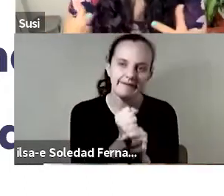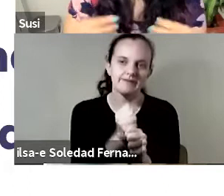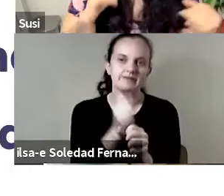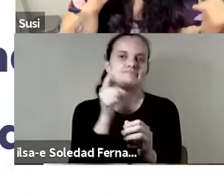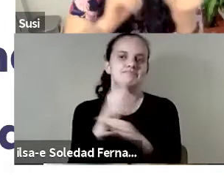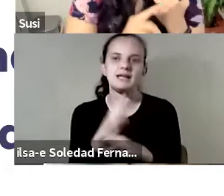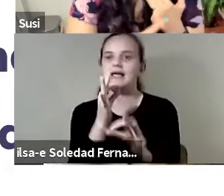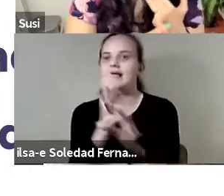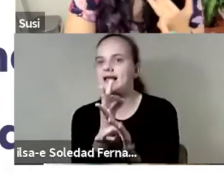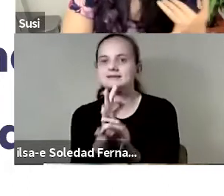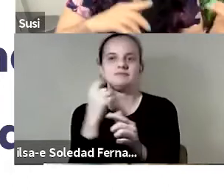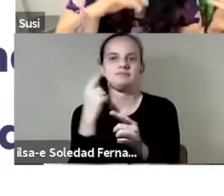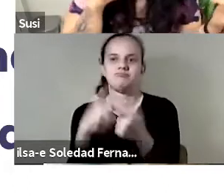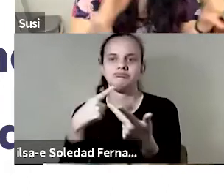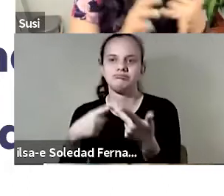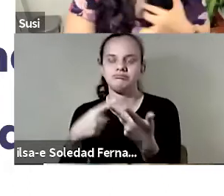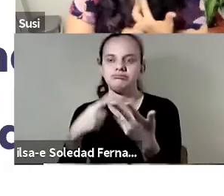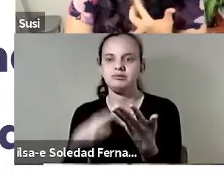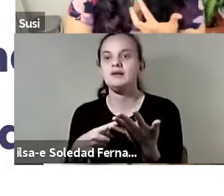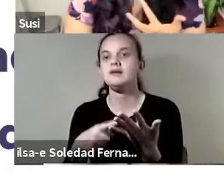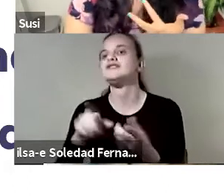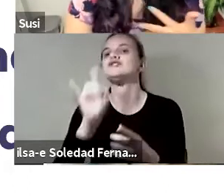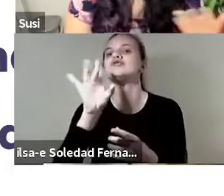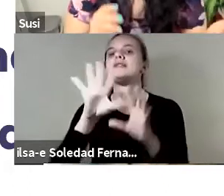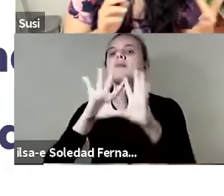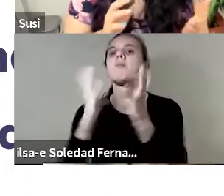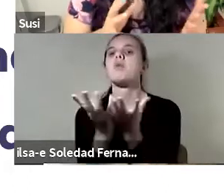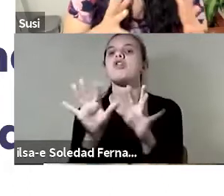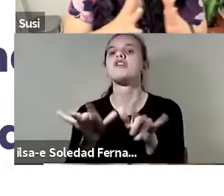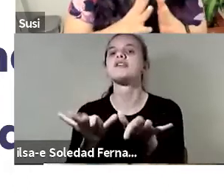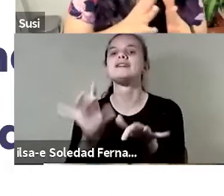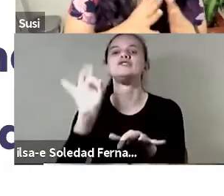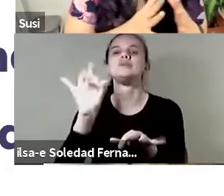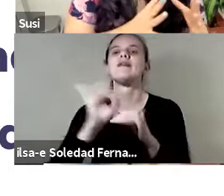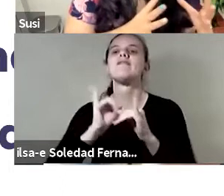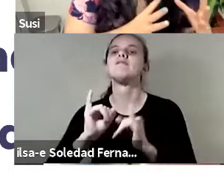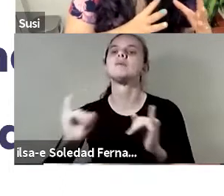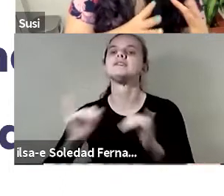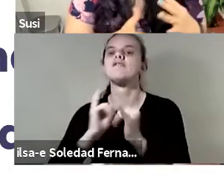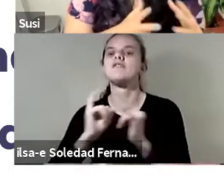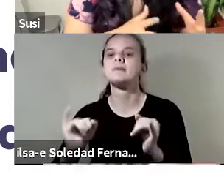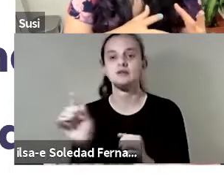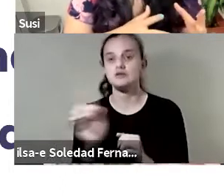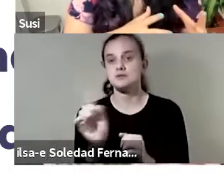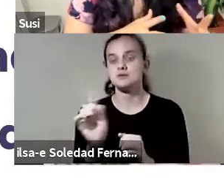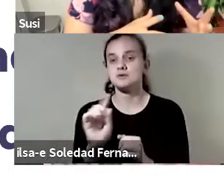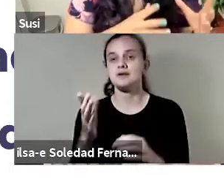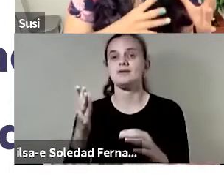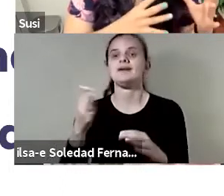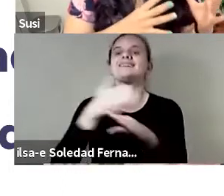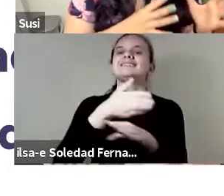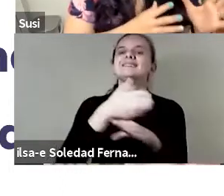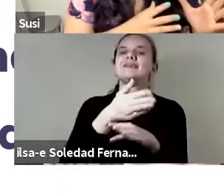digitalizó, ¿no? La asistencia a clases, trabajar, entonces ahora no solamente se considera el mundo